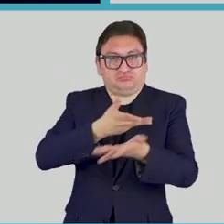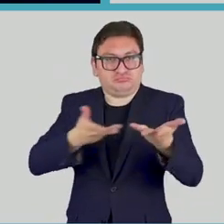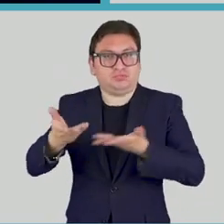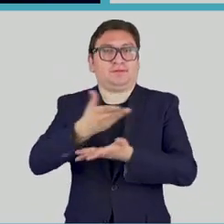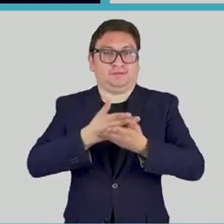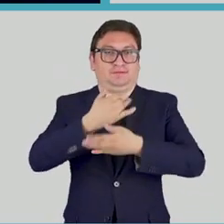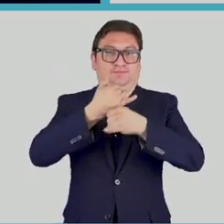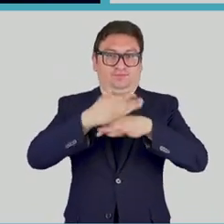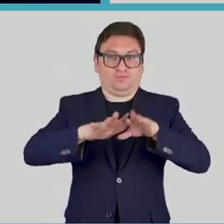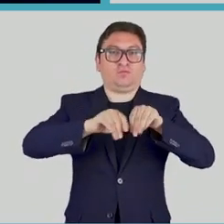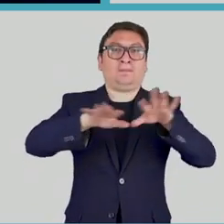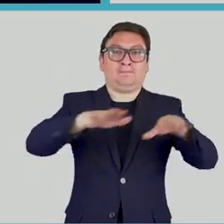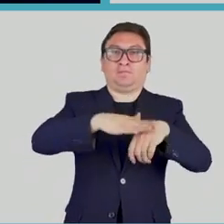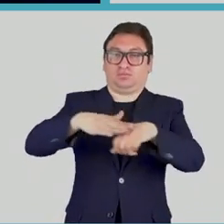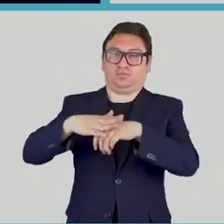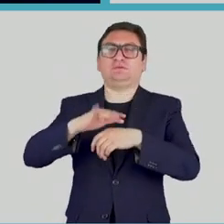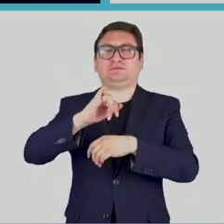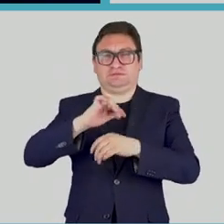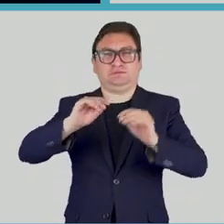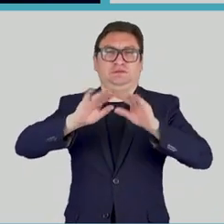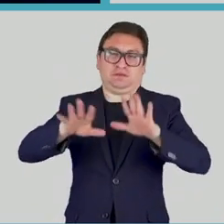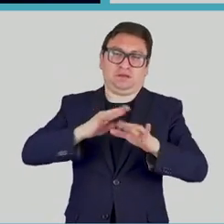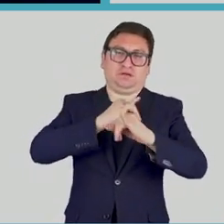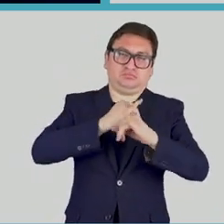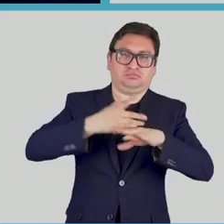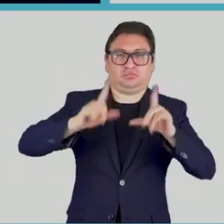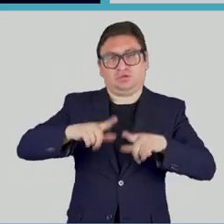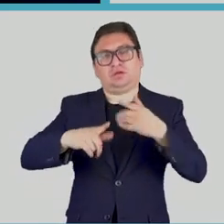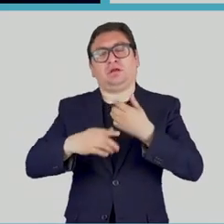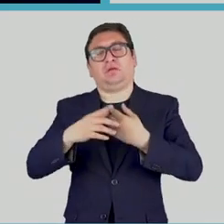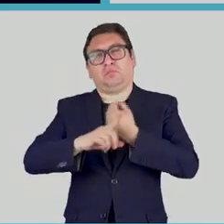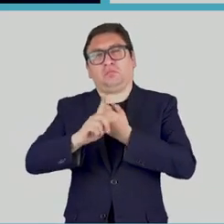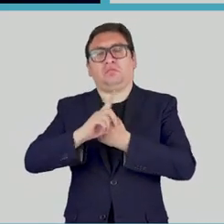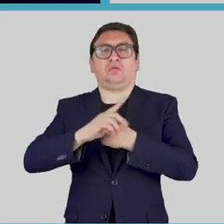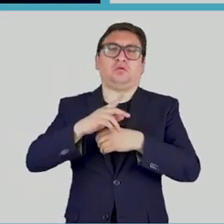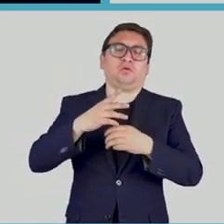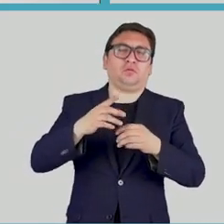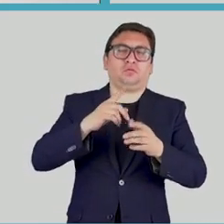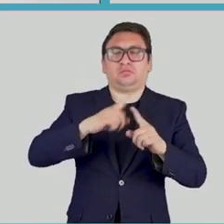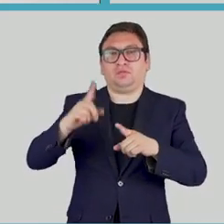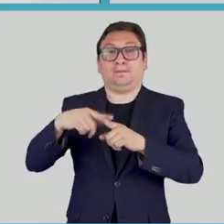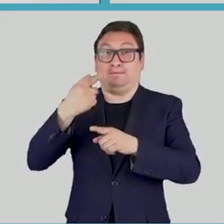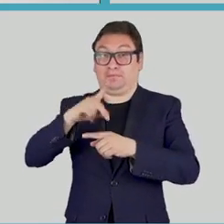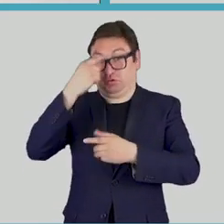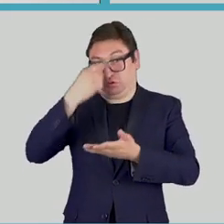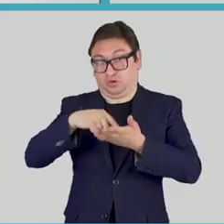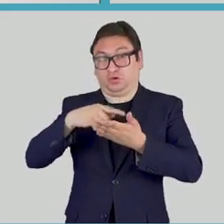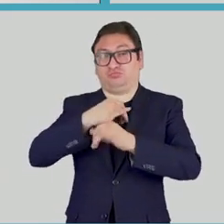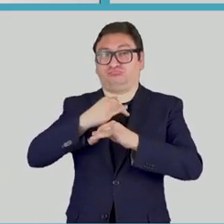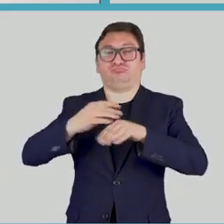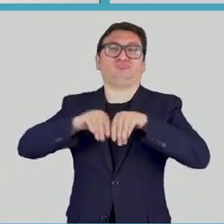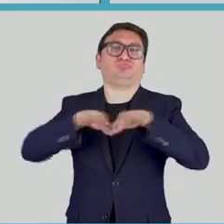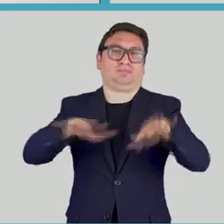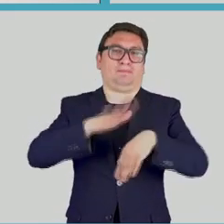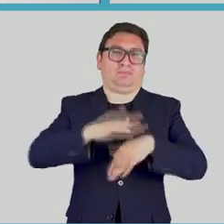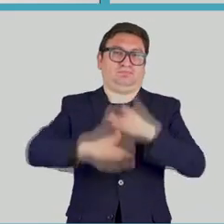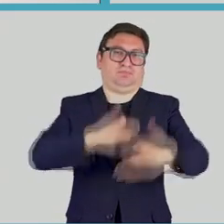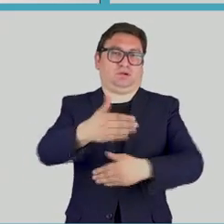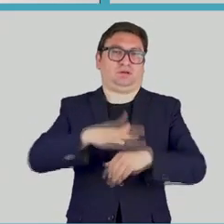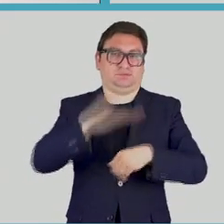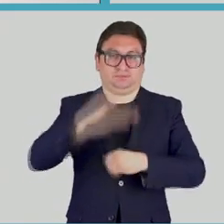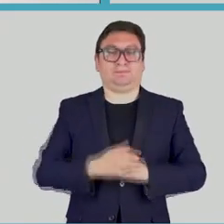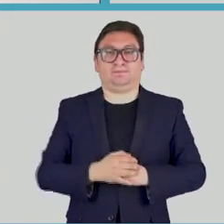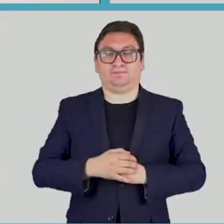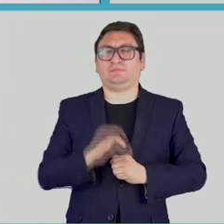informar También tienen sus sus vicios sus defectos las plataformas digitales pero en este espacio Me parece que decían sido un gran avance